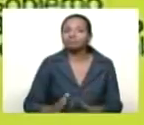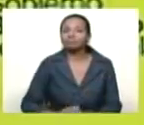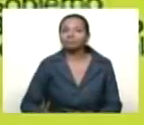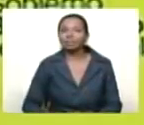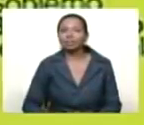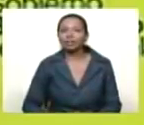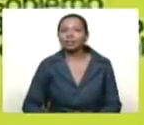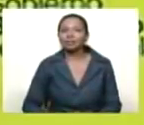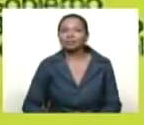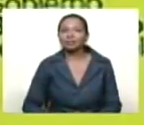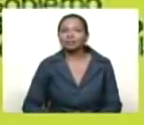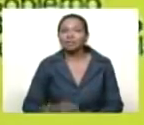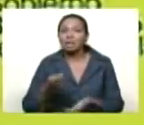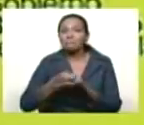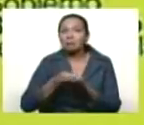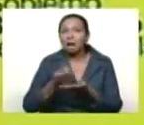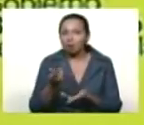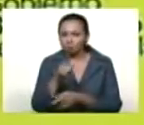¿No le han pagado?